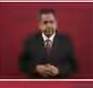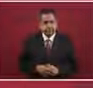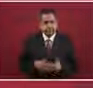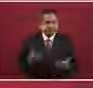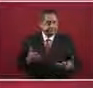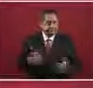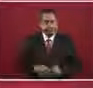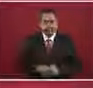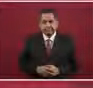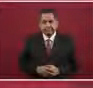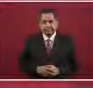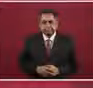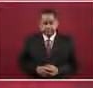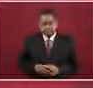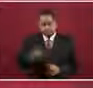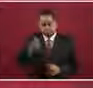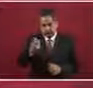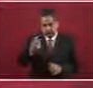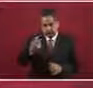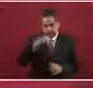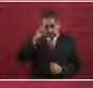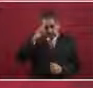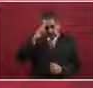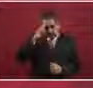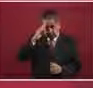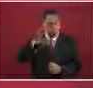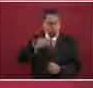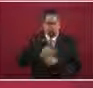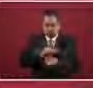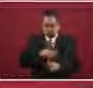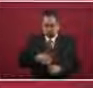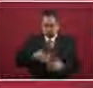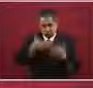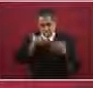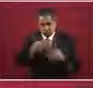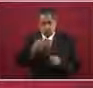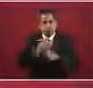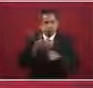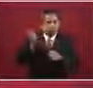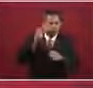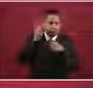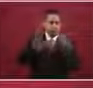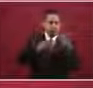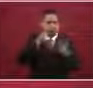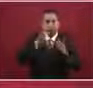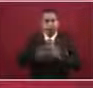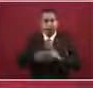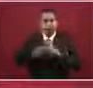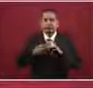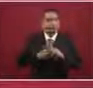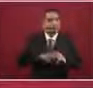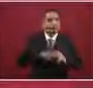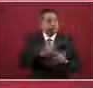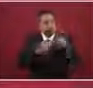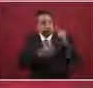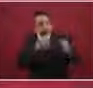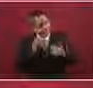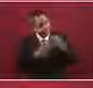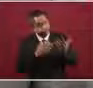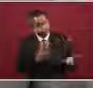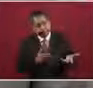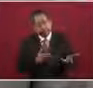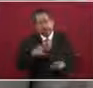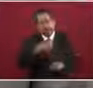Entonces, por eso celebro que esta campaña se haya iniciado de parte